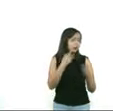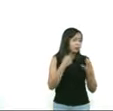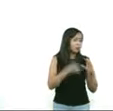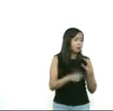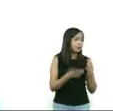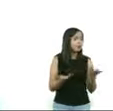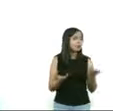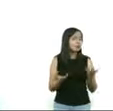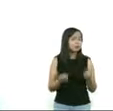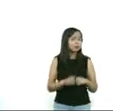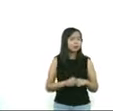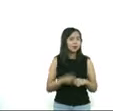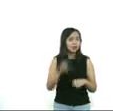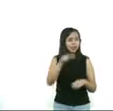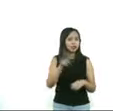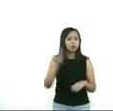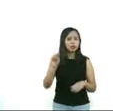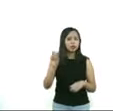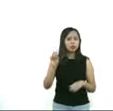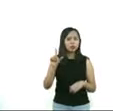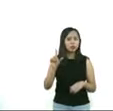¿eh? Esto en Toluca.